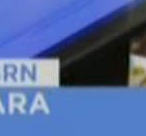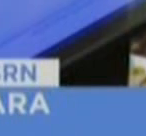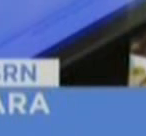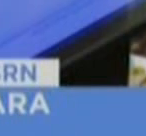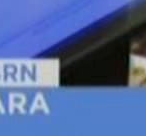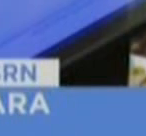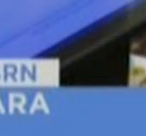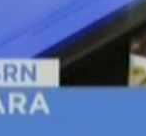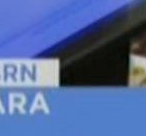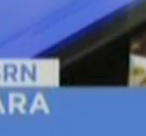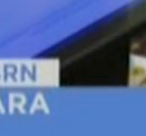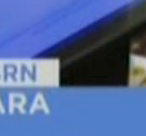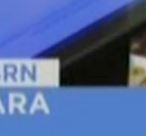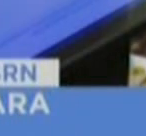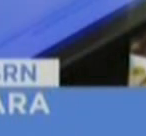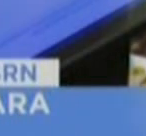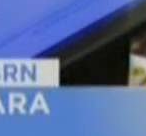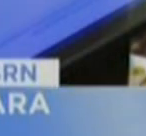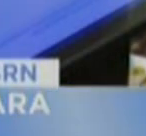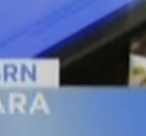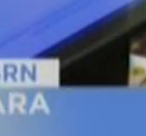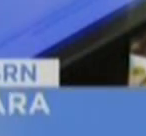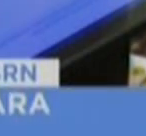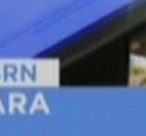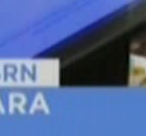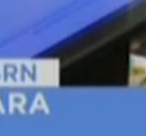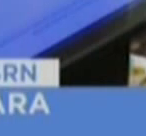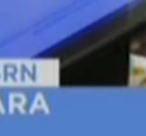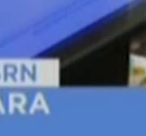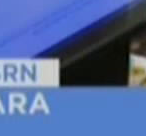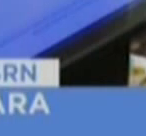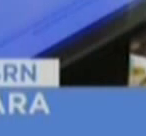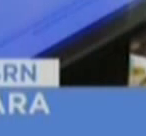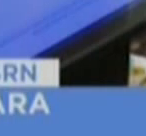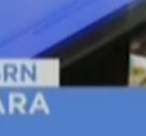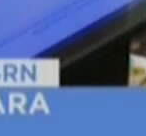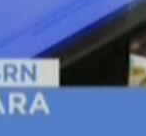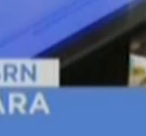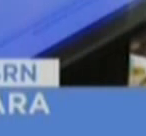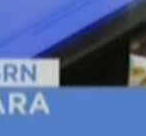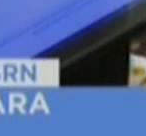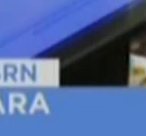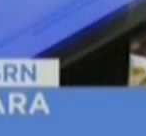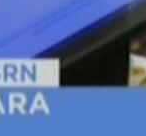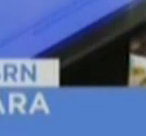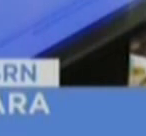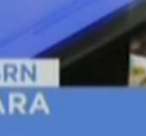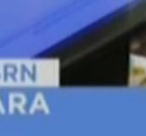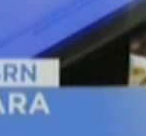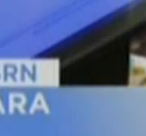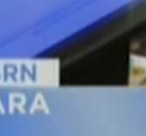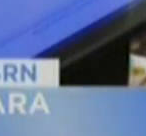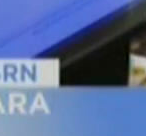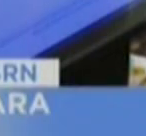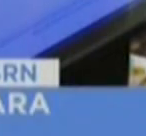el desarrollo de la sesión hasta ahora? Le preguntaba lo mismo al senador por Tucumán, Pablo Yedlin. No, la verdad que la sesión